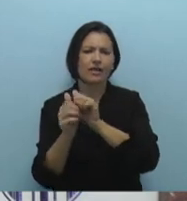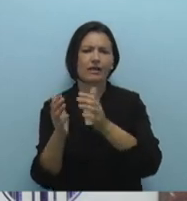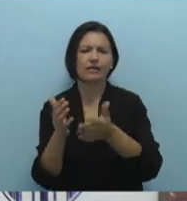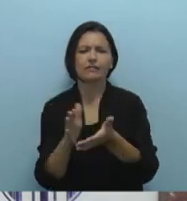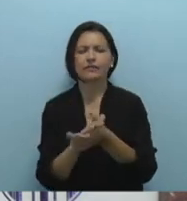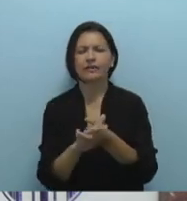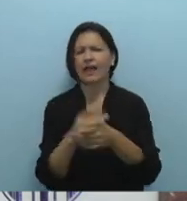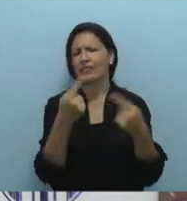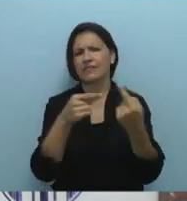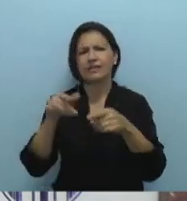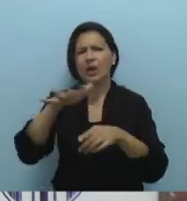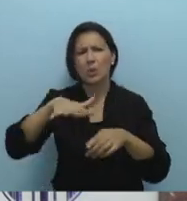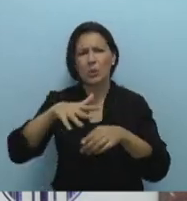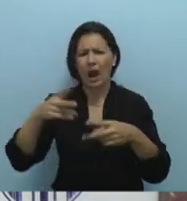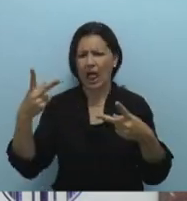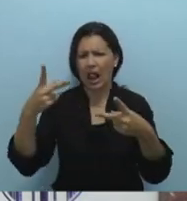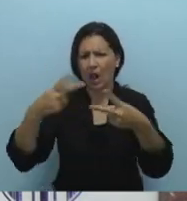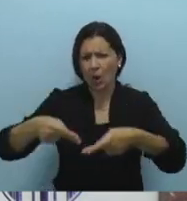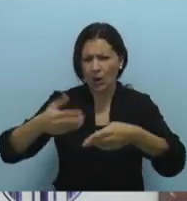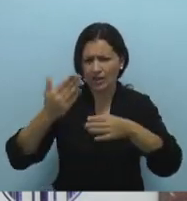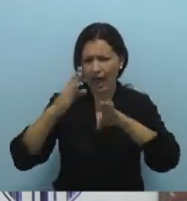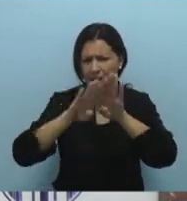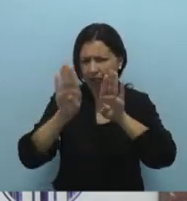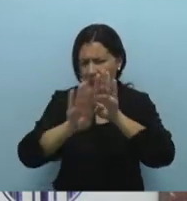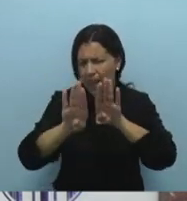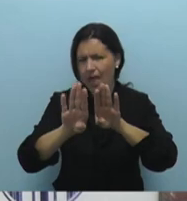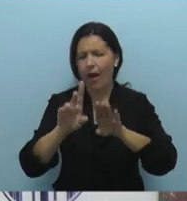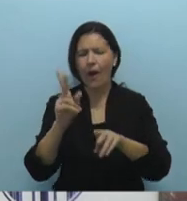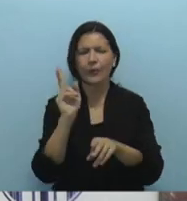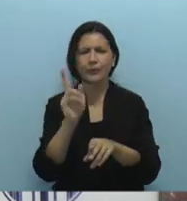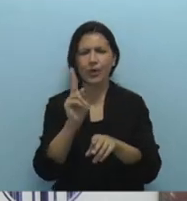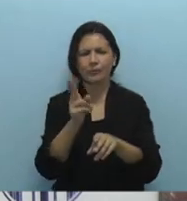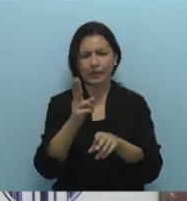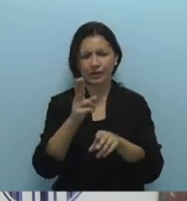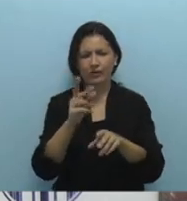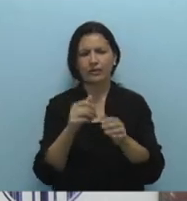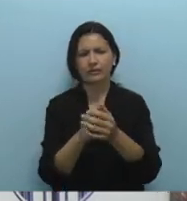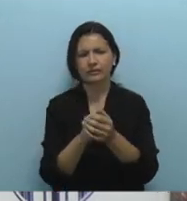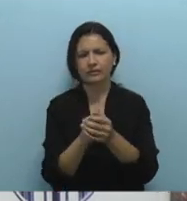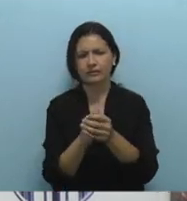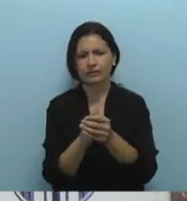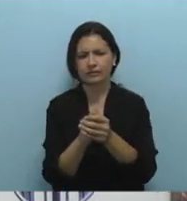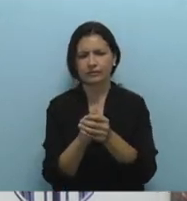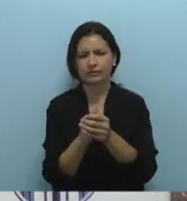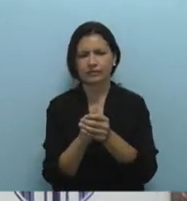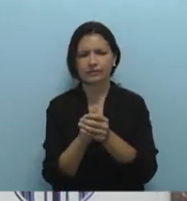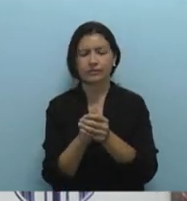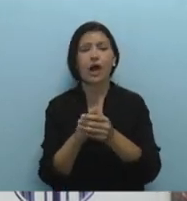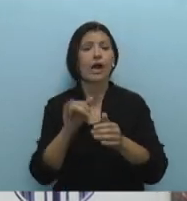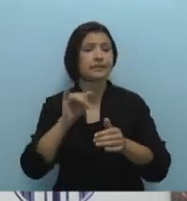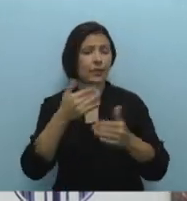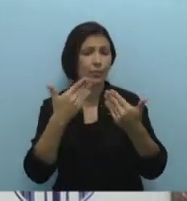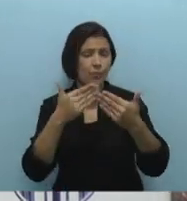instalaciones de orden público. Sin perjuicio de ello, queda expresa constancia de que la presente ley no impide, vulnera ni restringe el derecho a